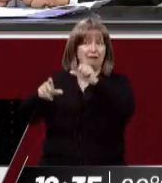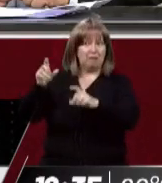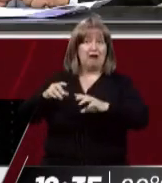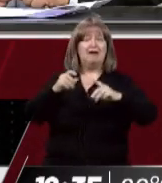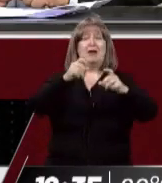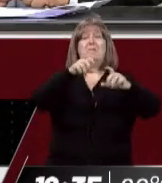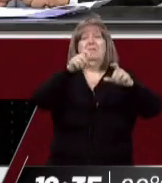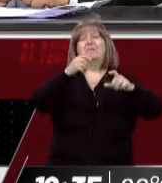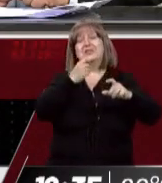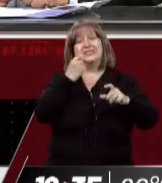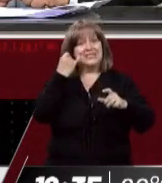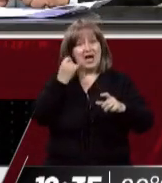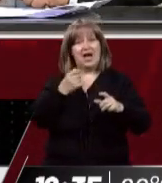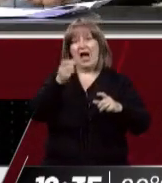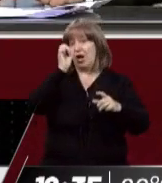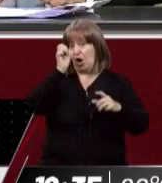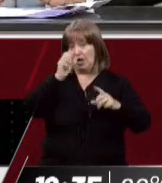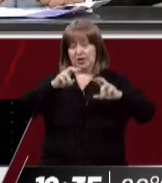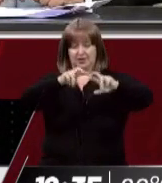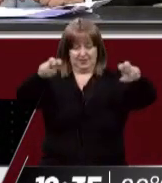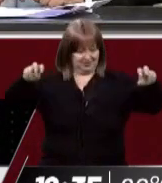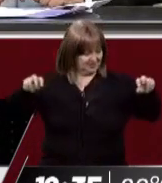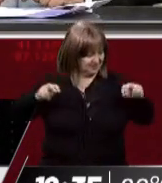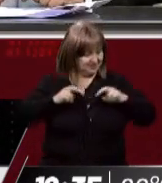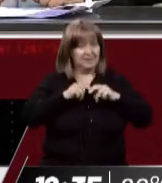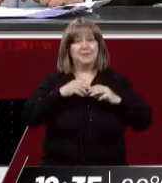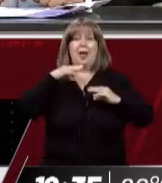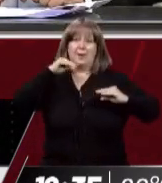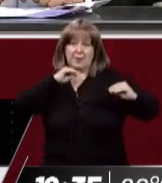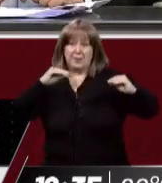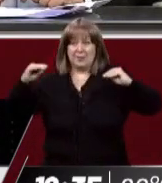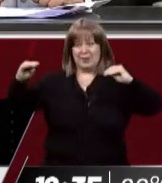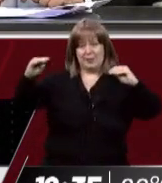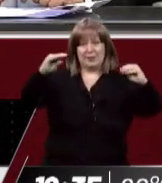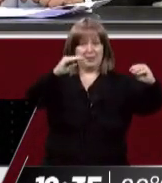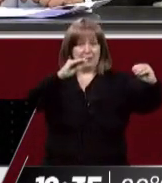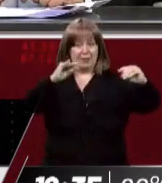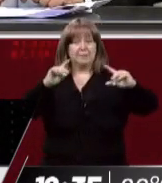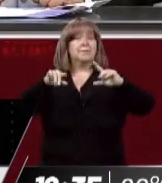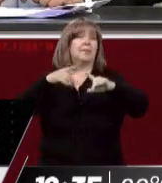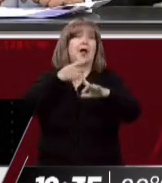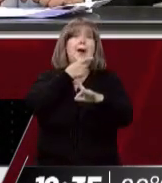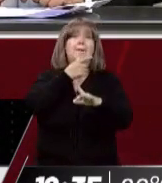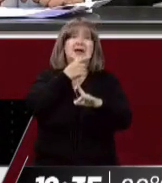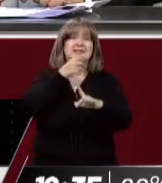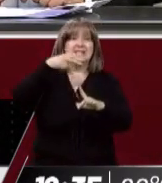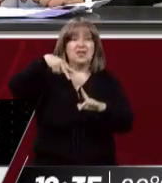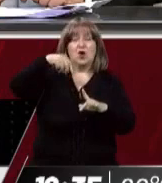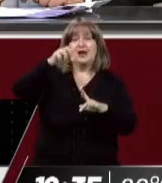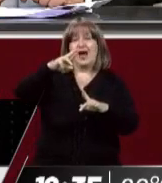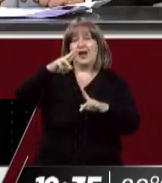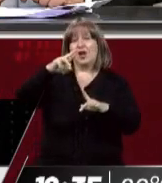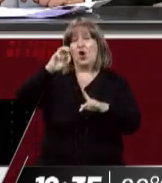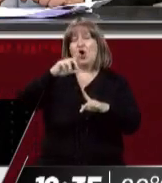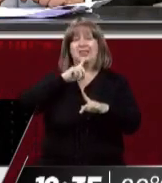todos se saludan, hablan de los que les pasan y están entre pares. Ahora vamos a hablar de Narcóticos Anónimos, que es muy parecido, y ellos me decían, el alcohol